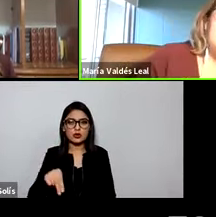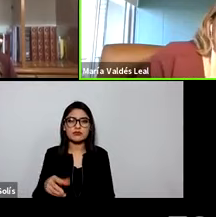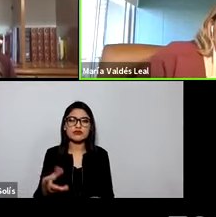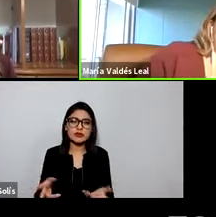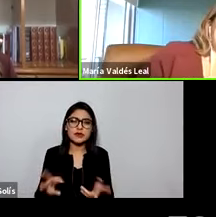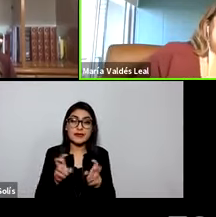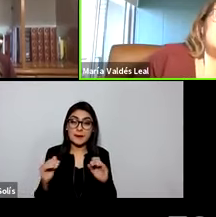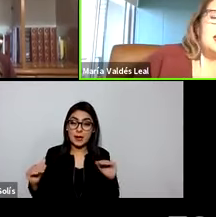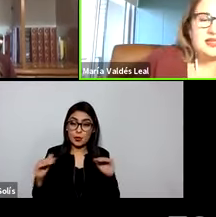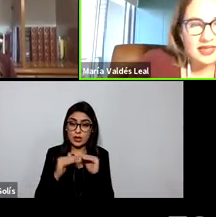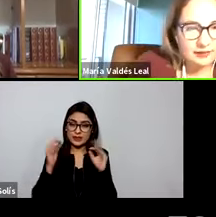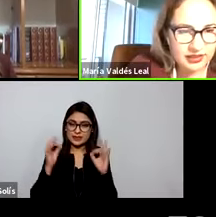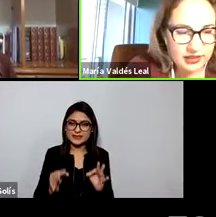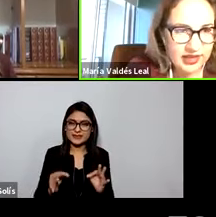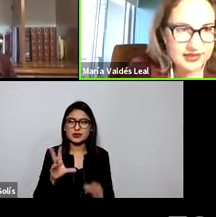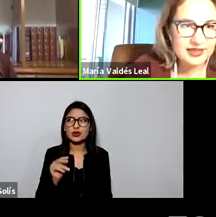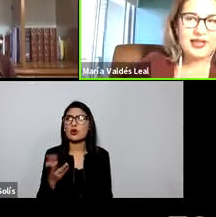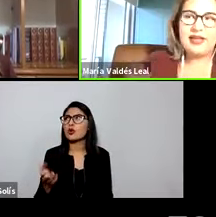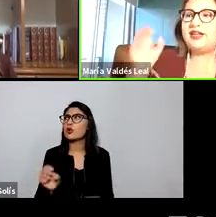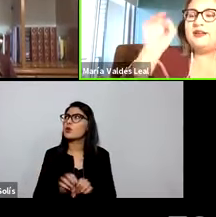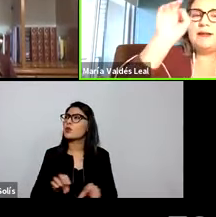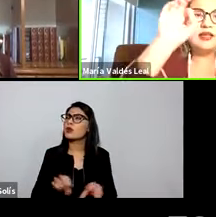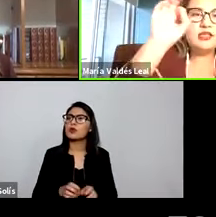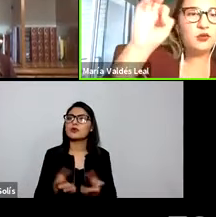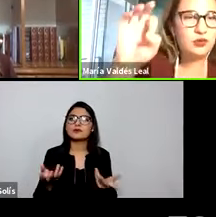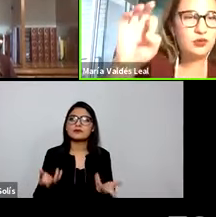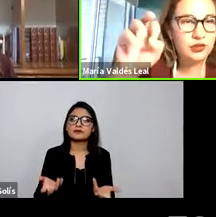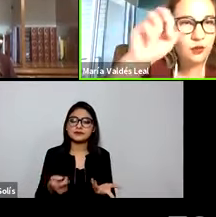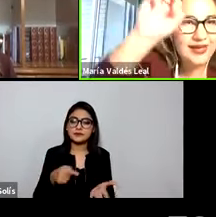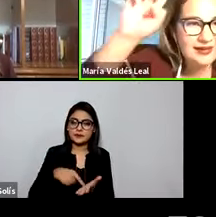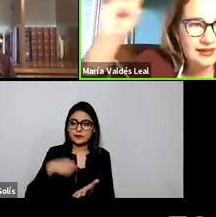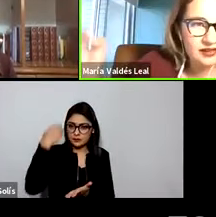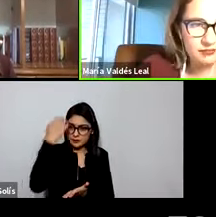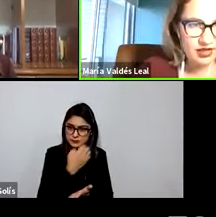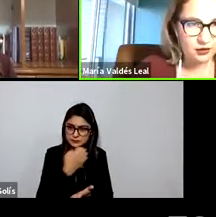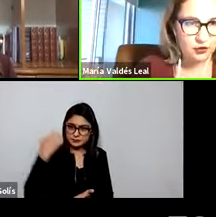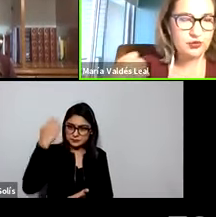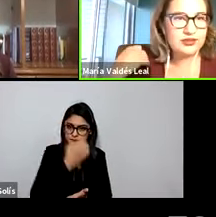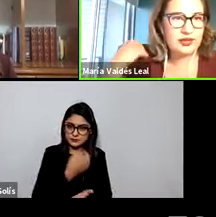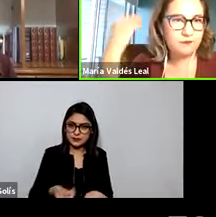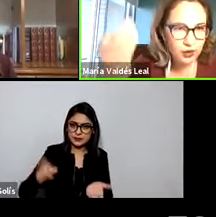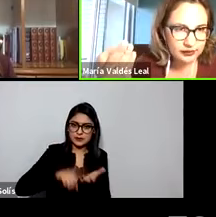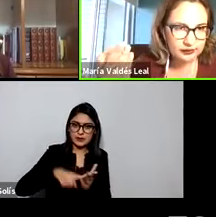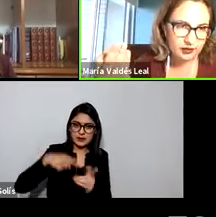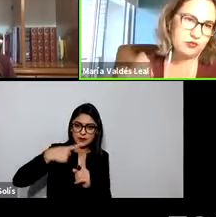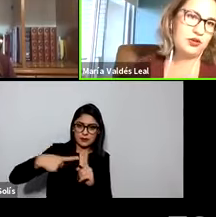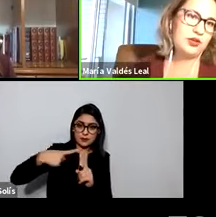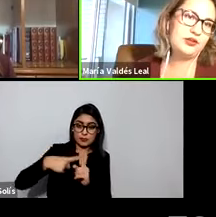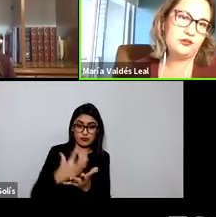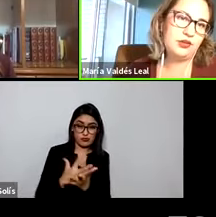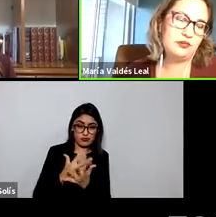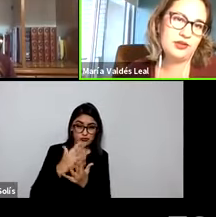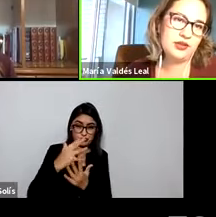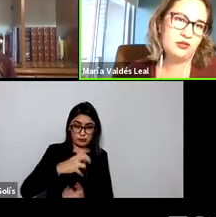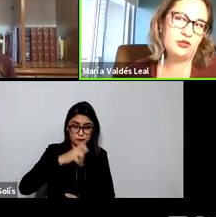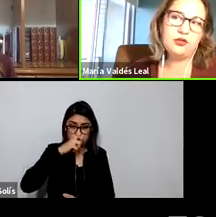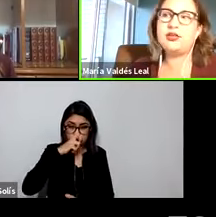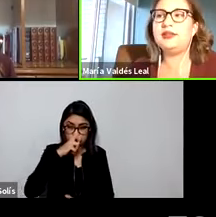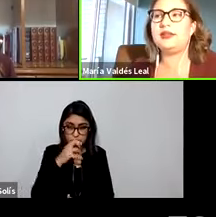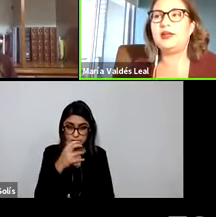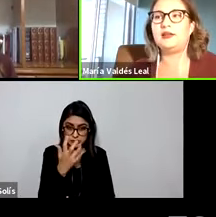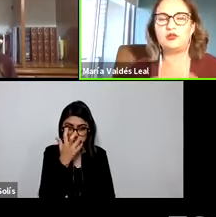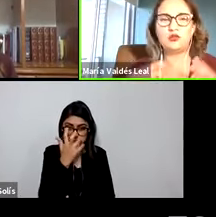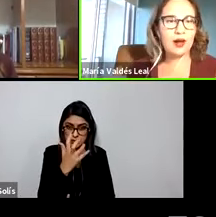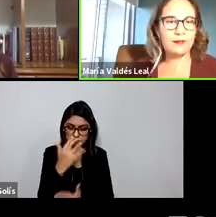igualdad. Este examen es el nivel de escrutinio intermedio. No es tan fuerte como el escrutinio